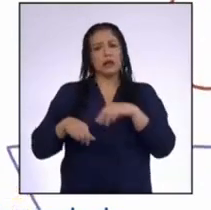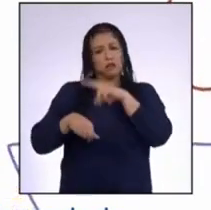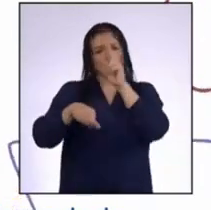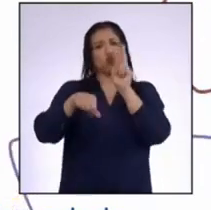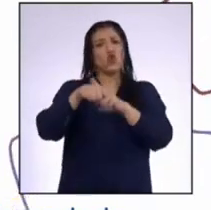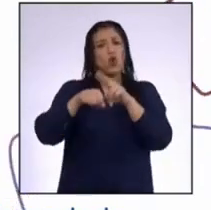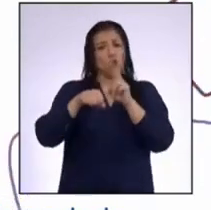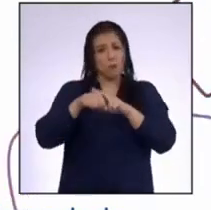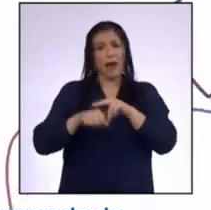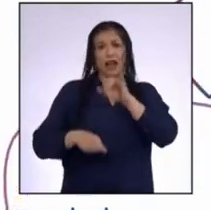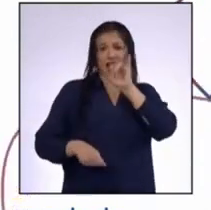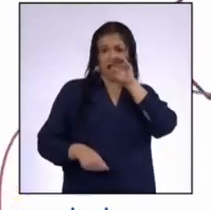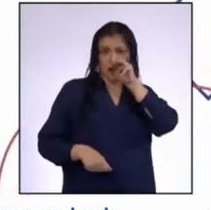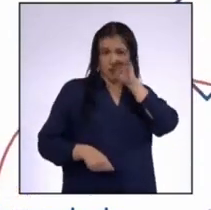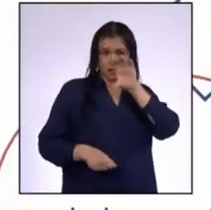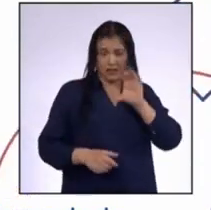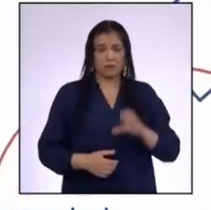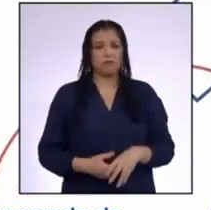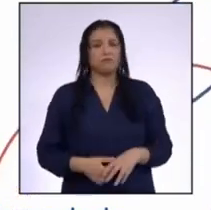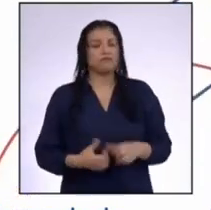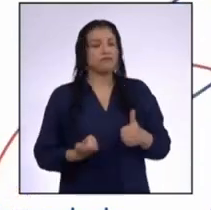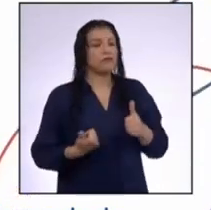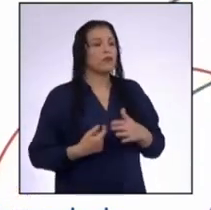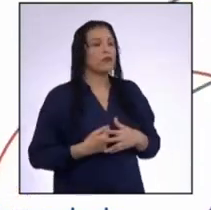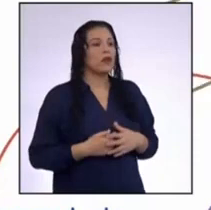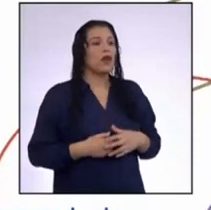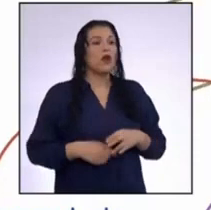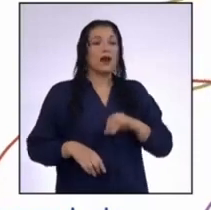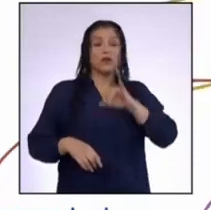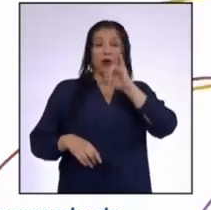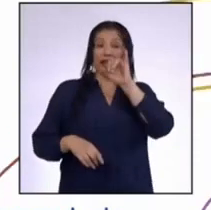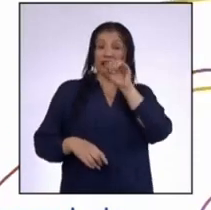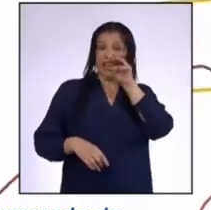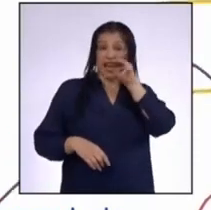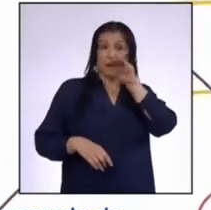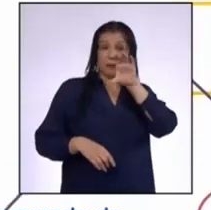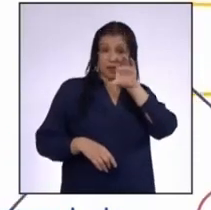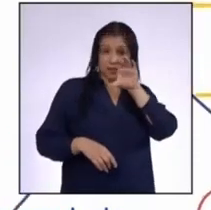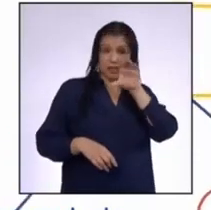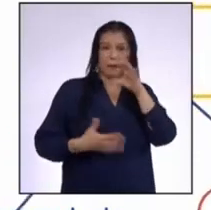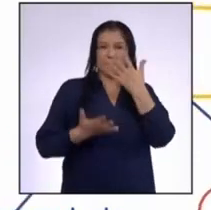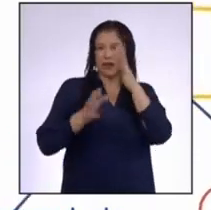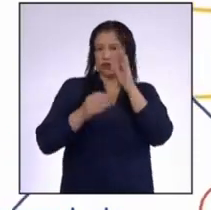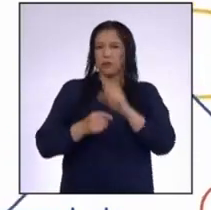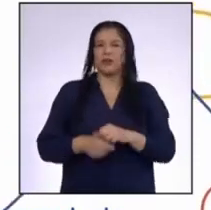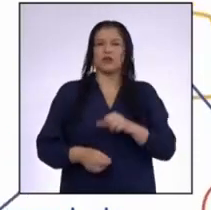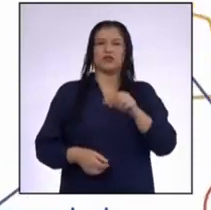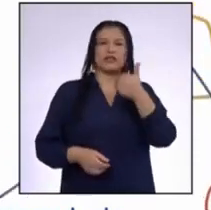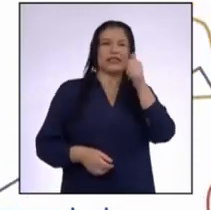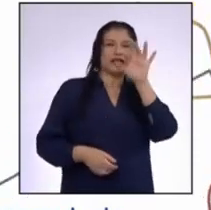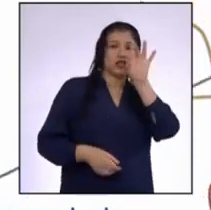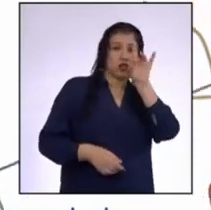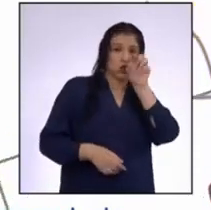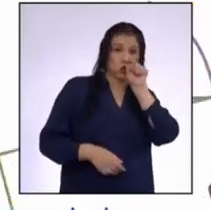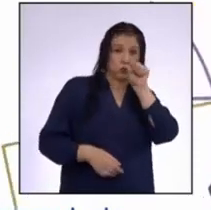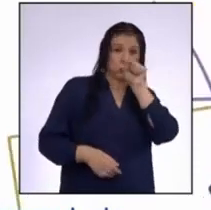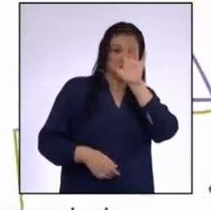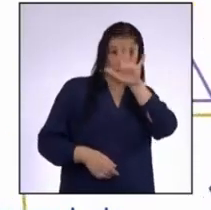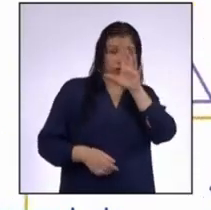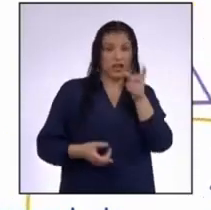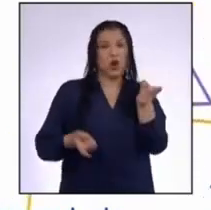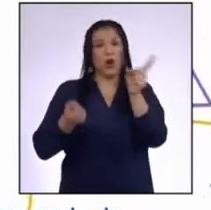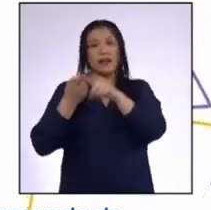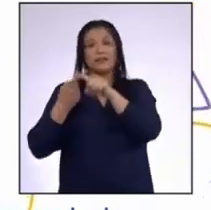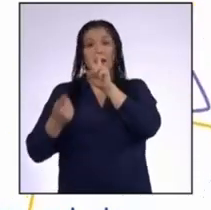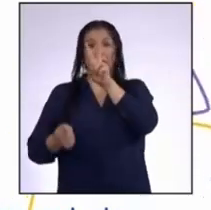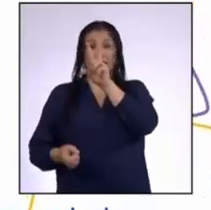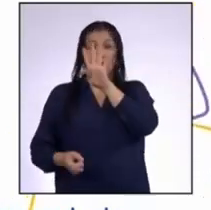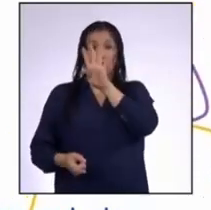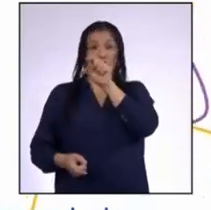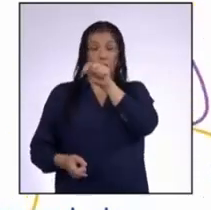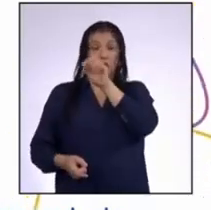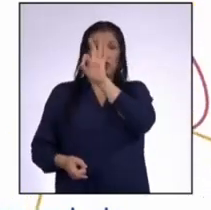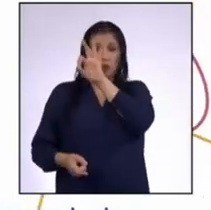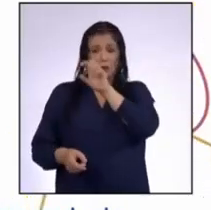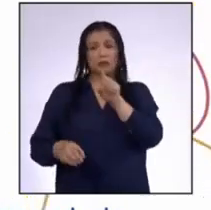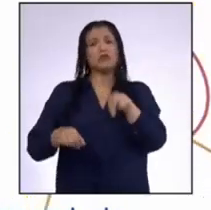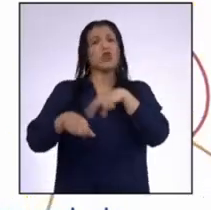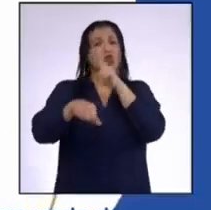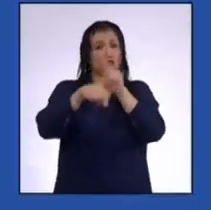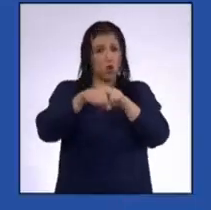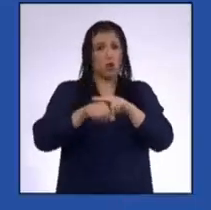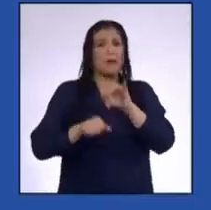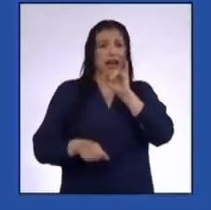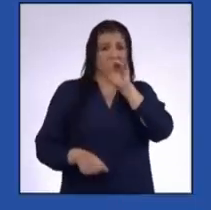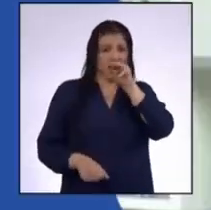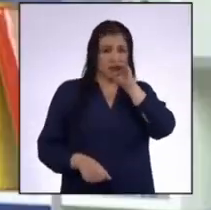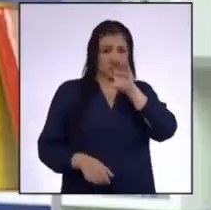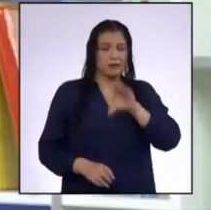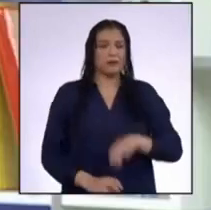normal? Sí, claro. Cuando su IMC está entre 18,5 y 24,9.